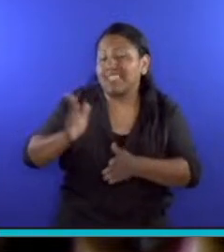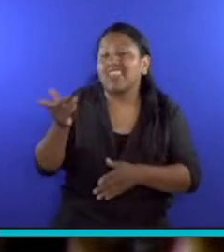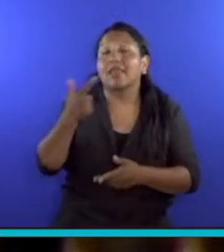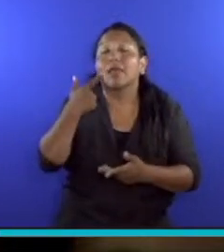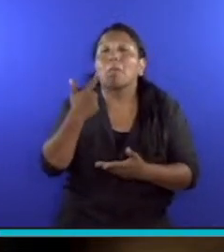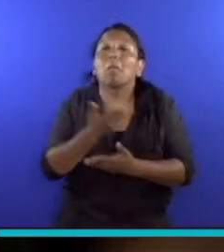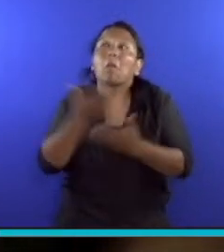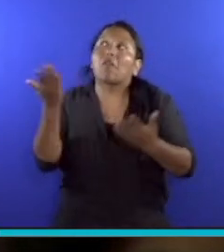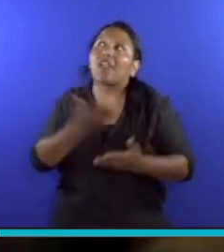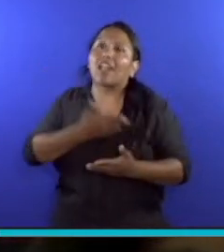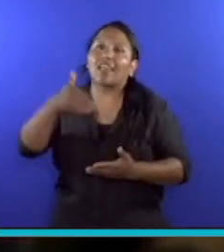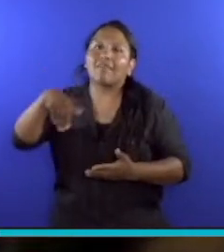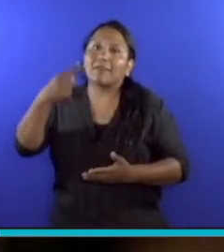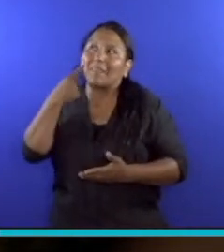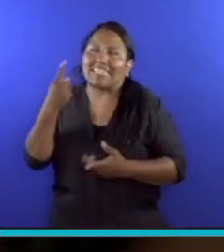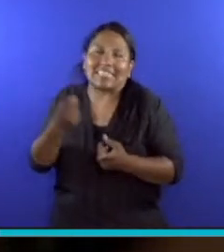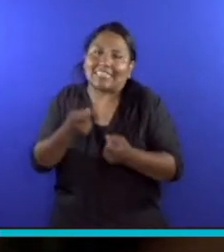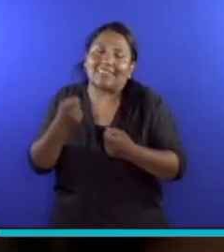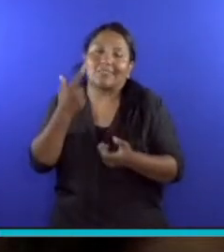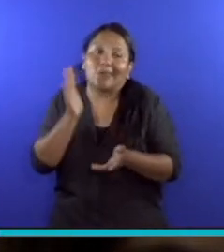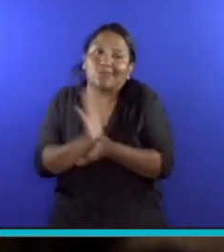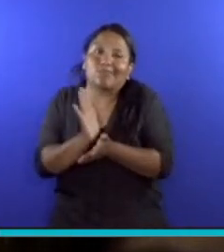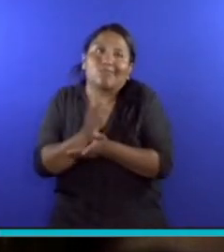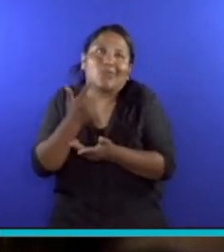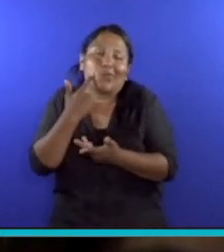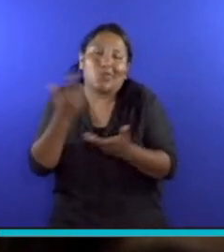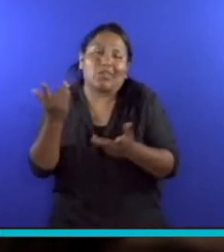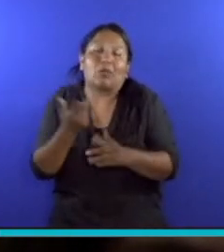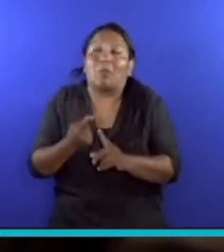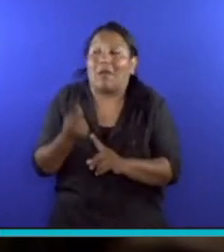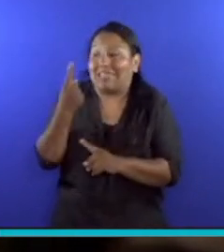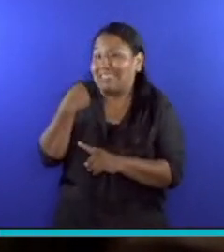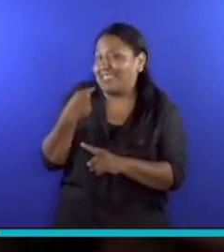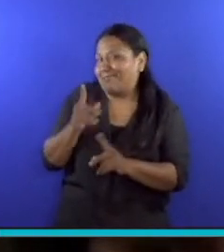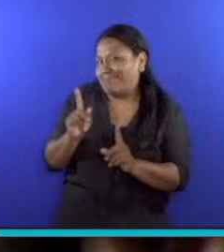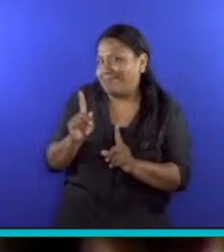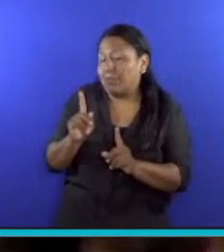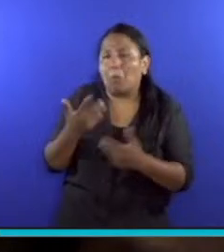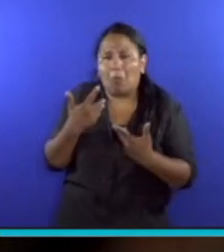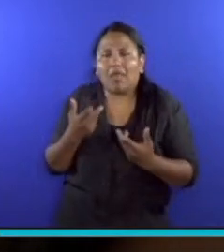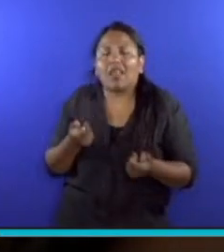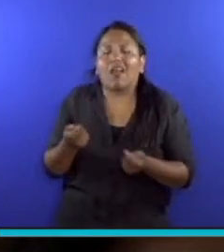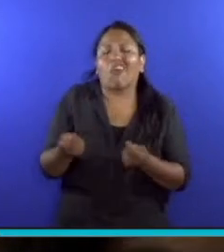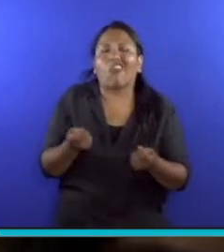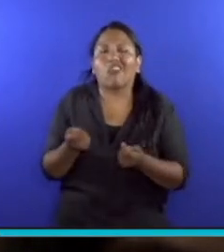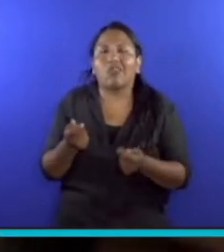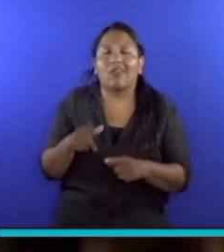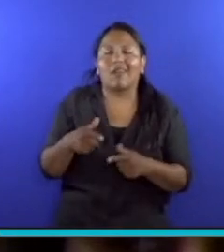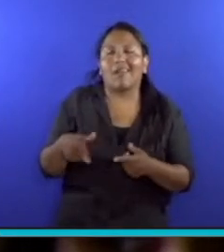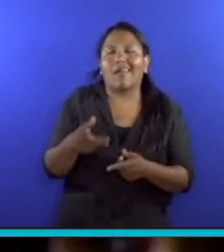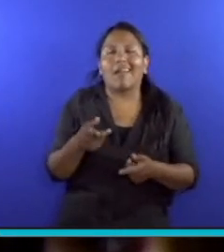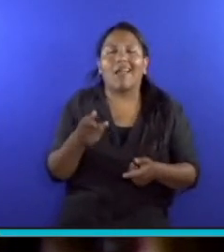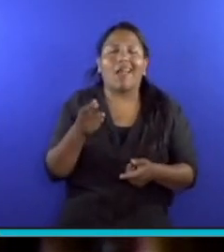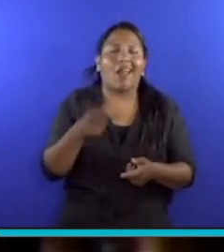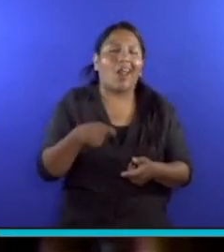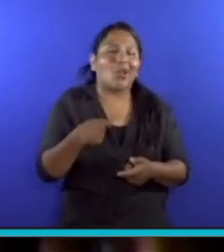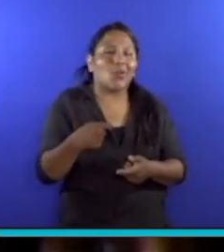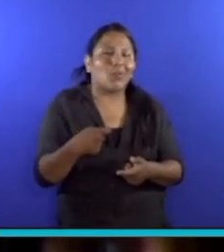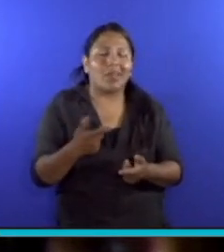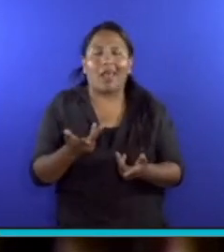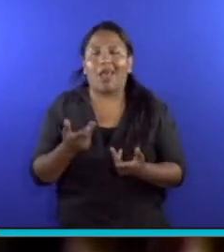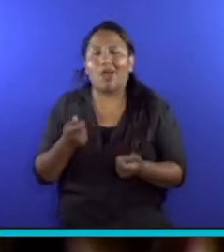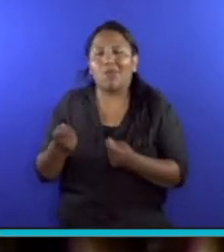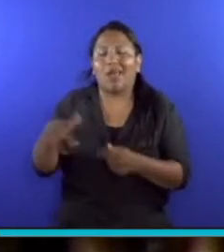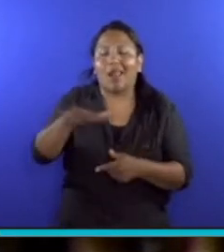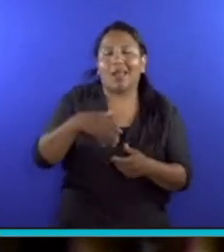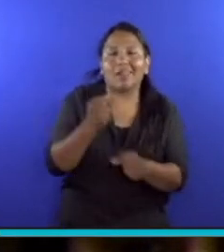FMI, como necesitaron ayer, que pueden controlar a los jubilados, que pueden controlar a la clase